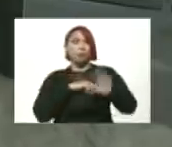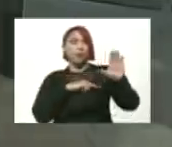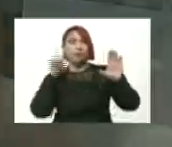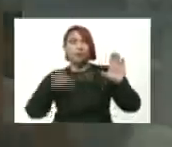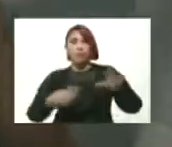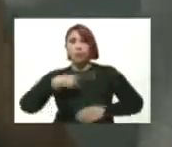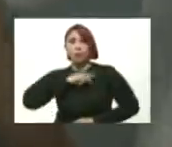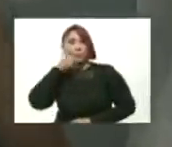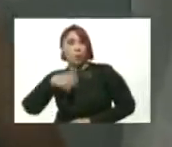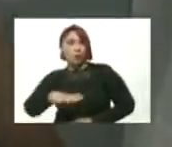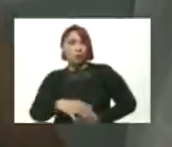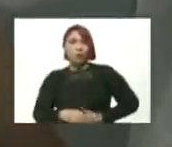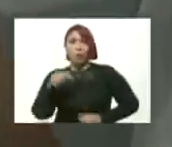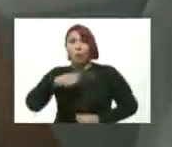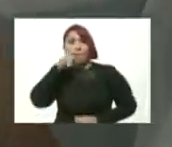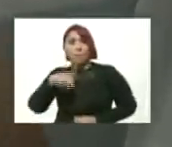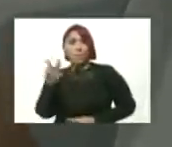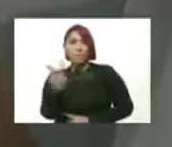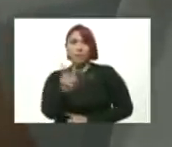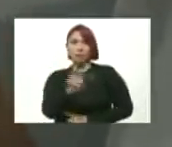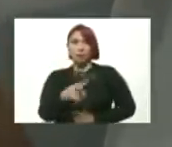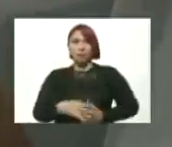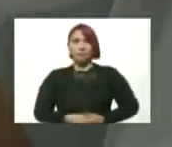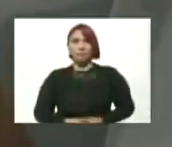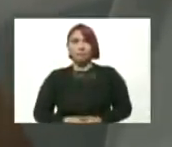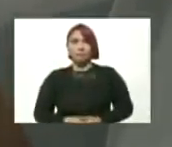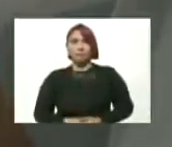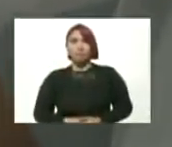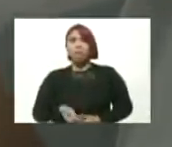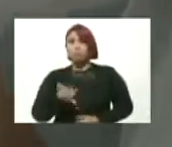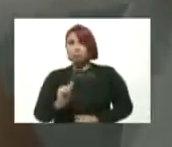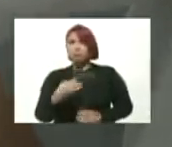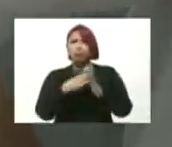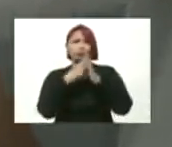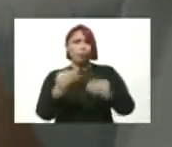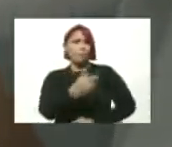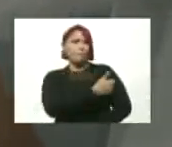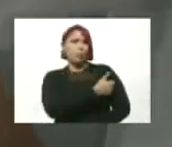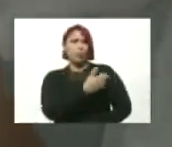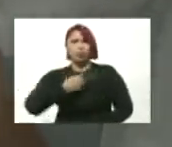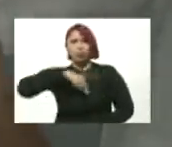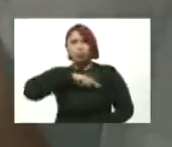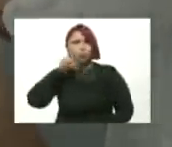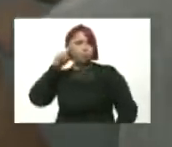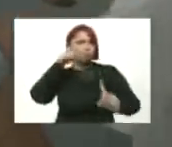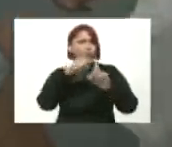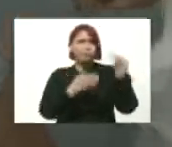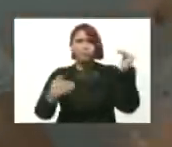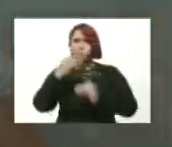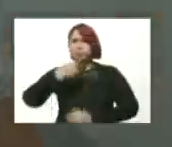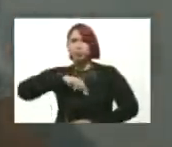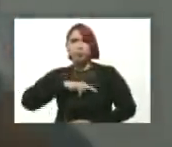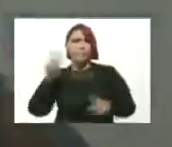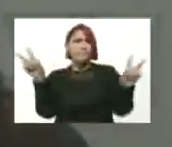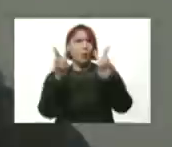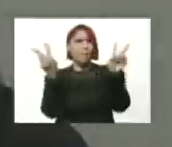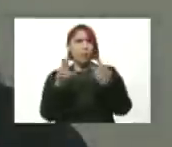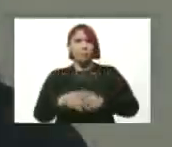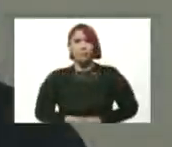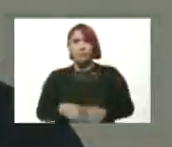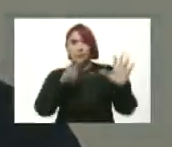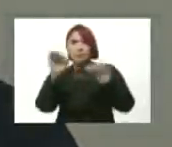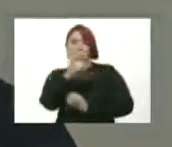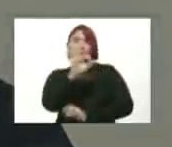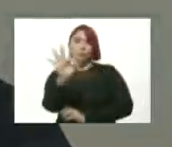contra nuestro pueblo hoy el pueblo venezolano cuenta con la vacuna para nosotros alcanzar nuestra meta victoriosa del